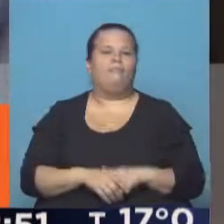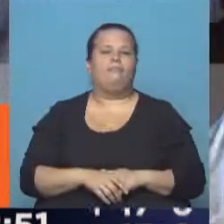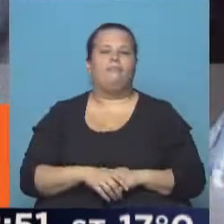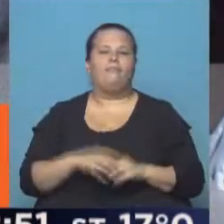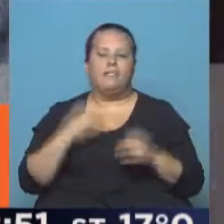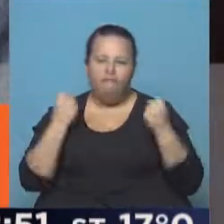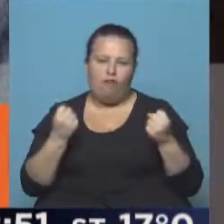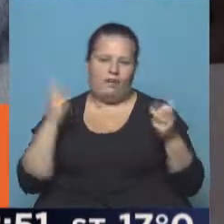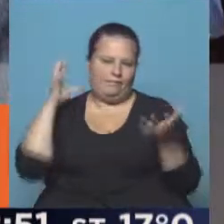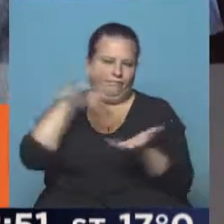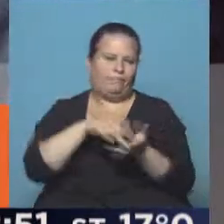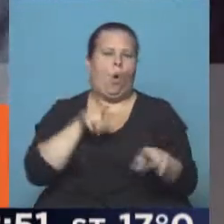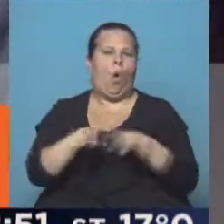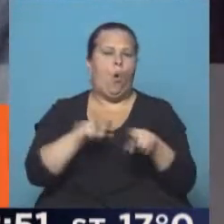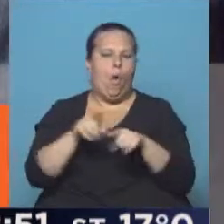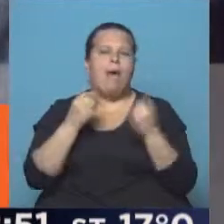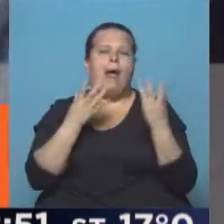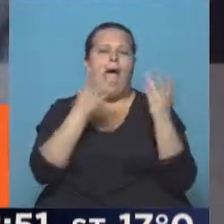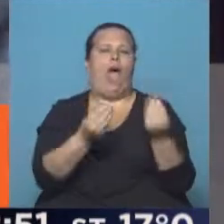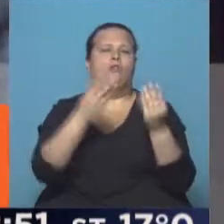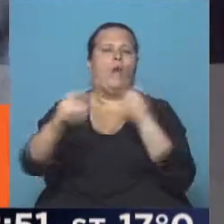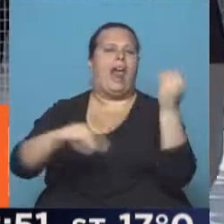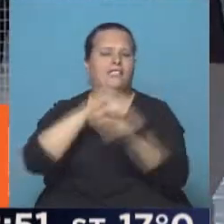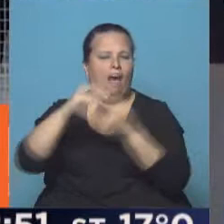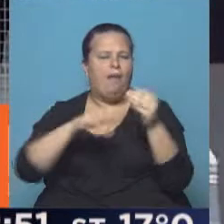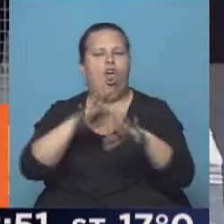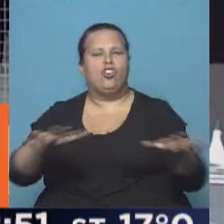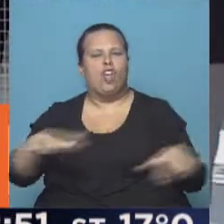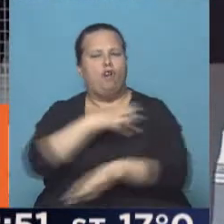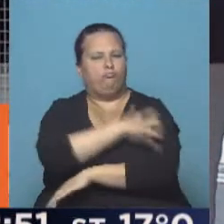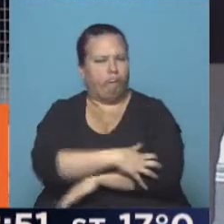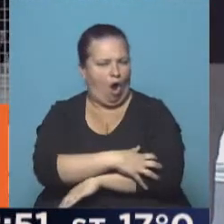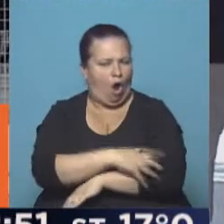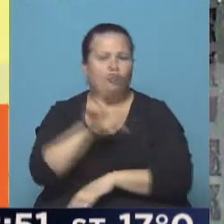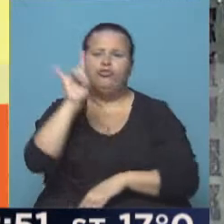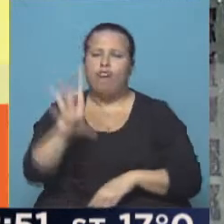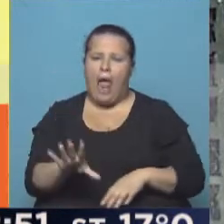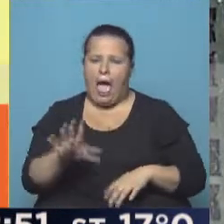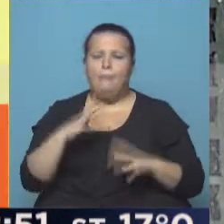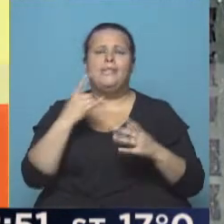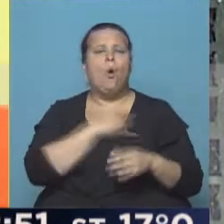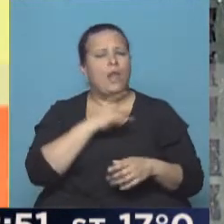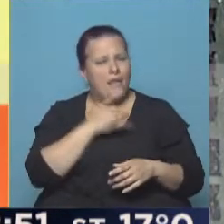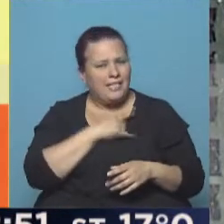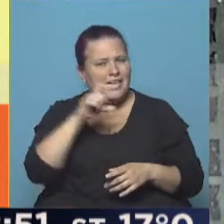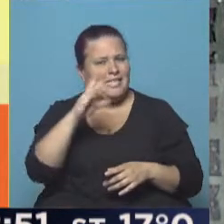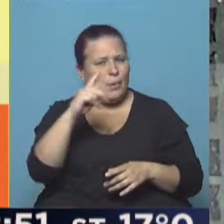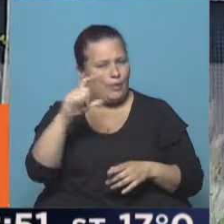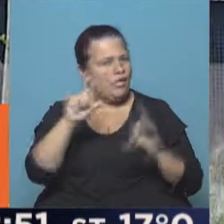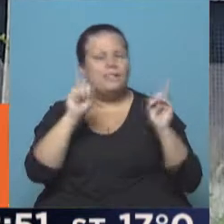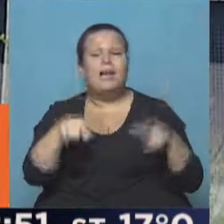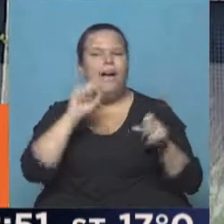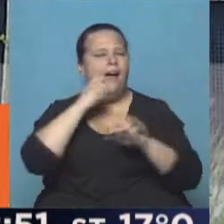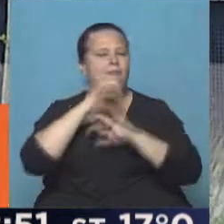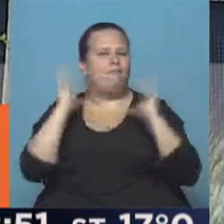instalándonos fuertemente en Lugano para asistir a las familias y a los chicos más vulnerables, no solo en el ambiente universitario con el CBC, sino ahora con esta